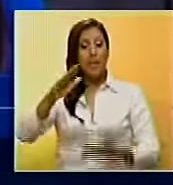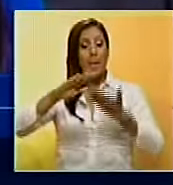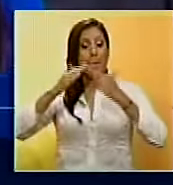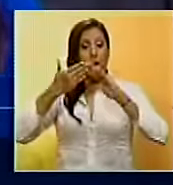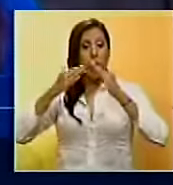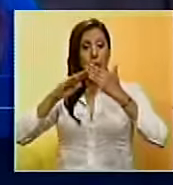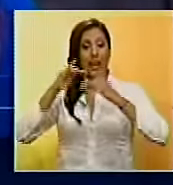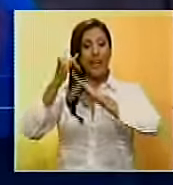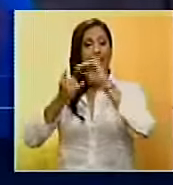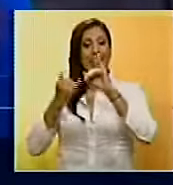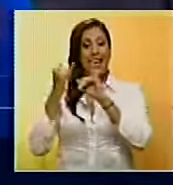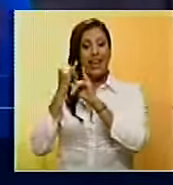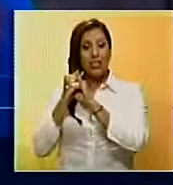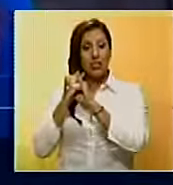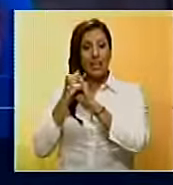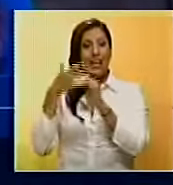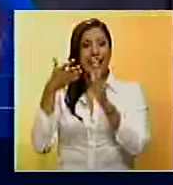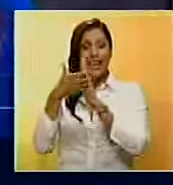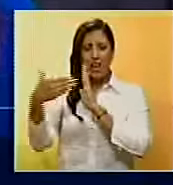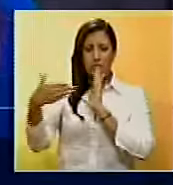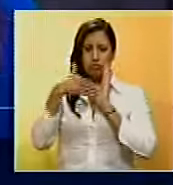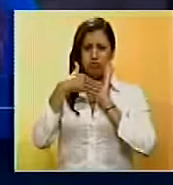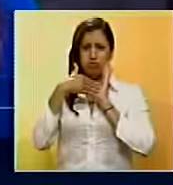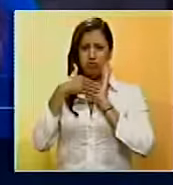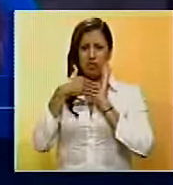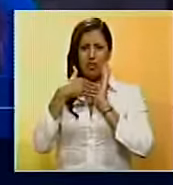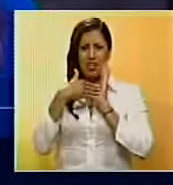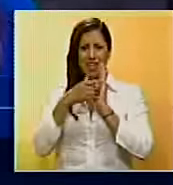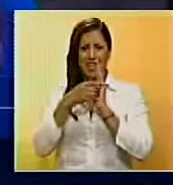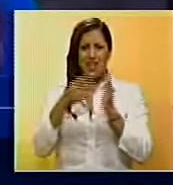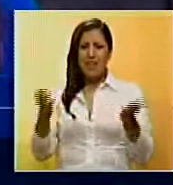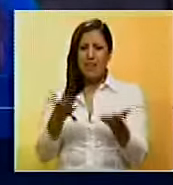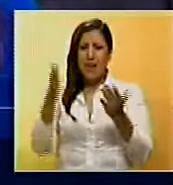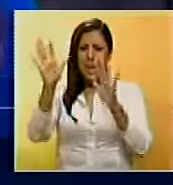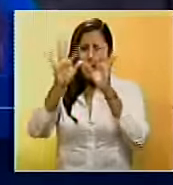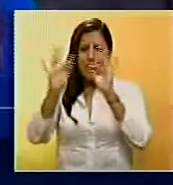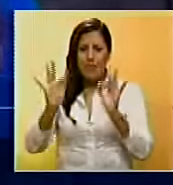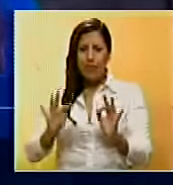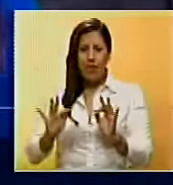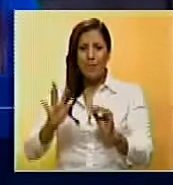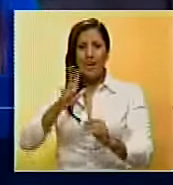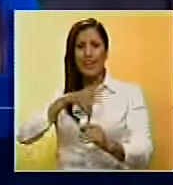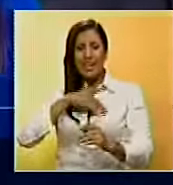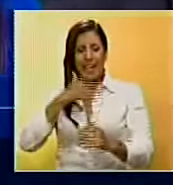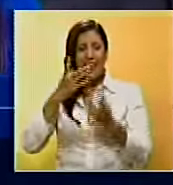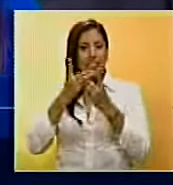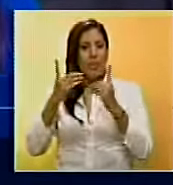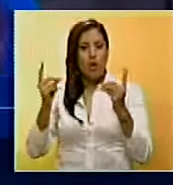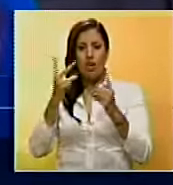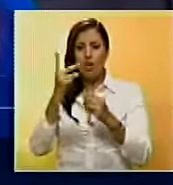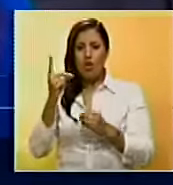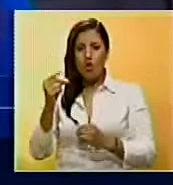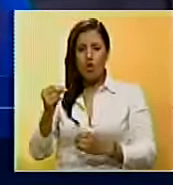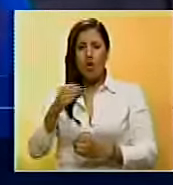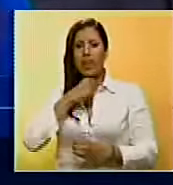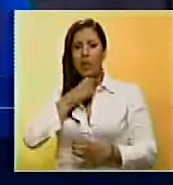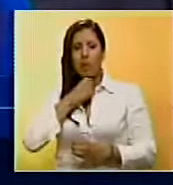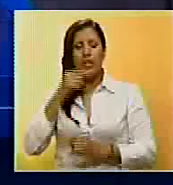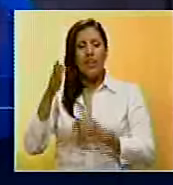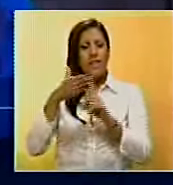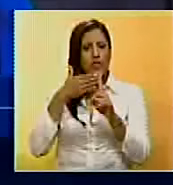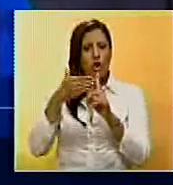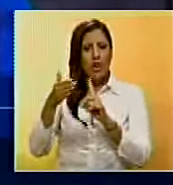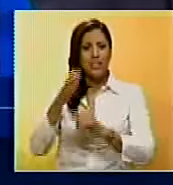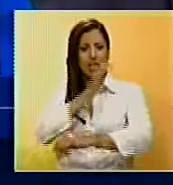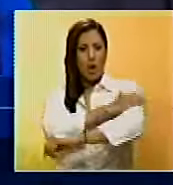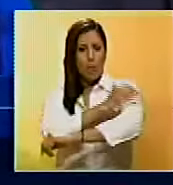comunidad internacional que esta agresión incita a los factores antidemocráticos y violentos